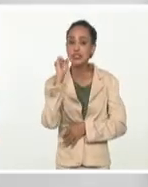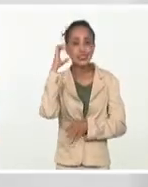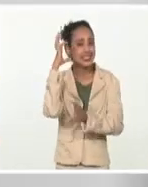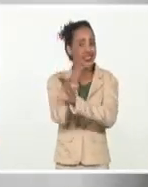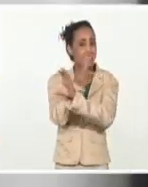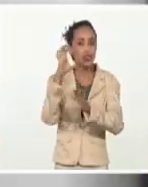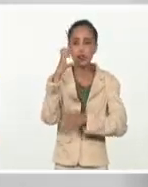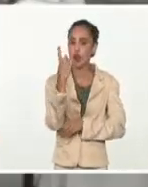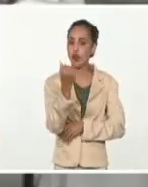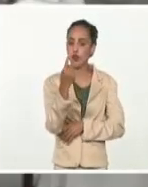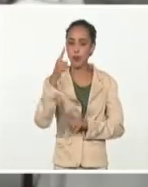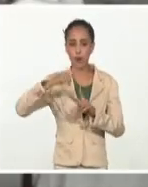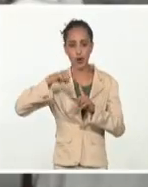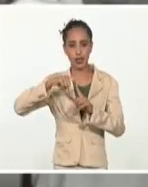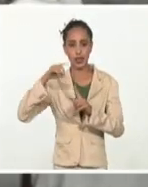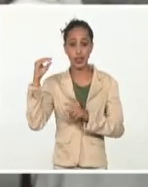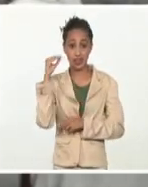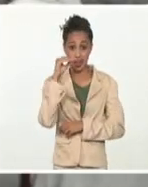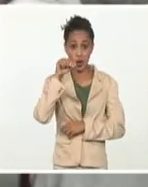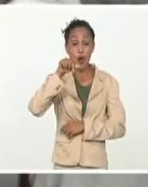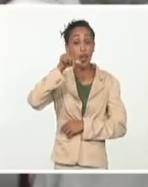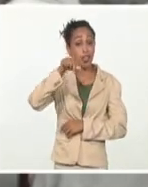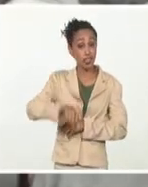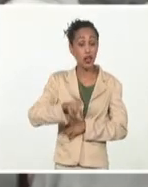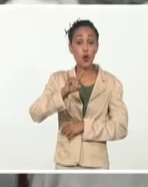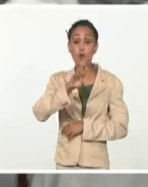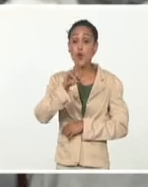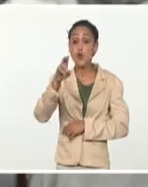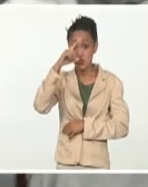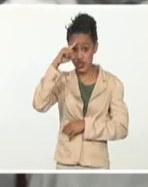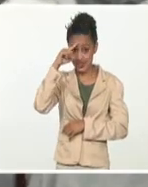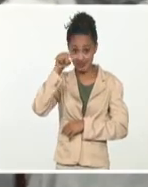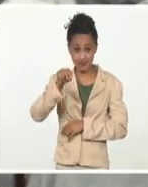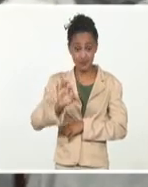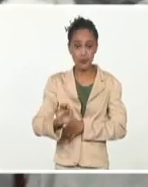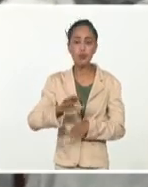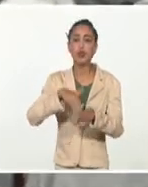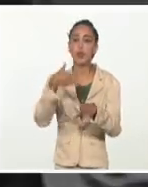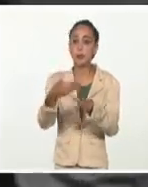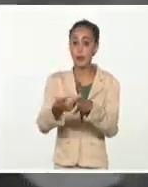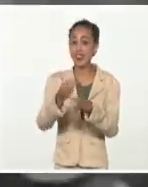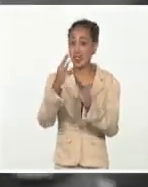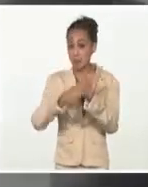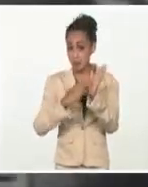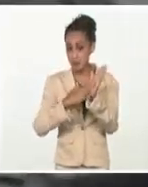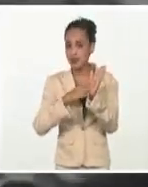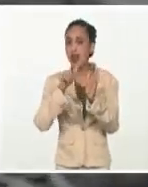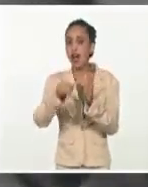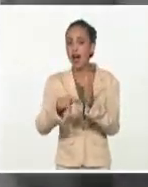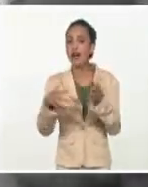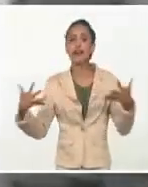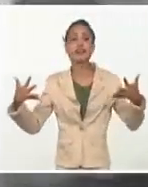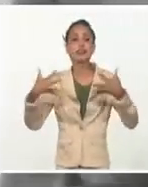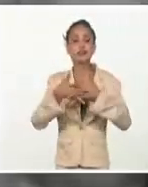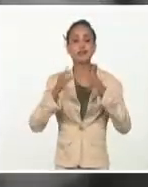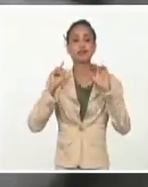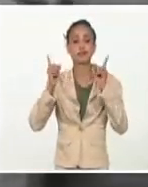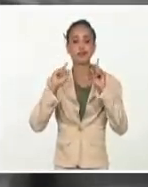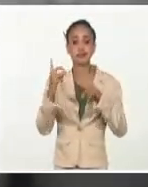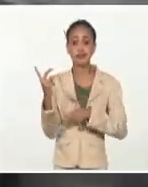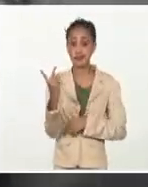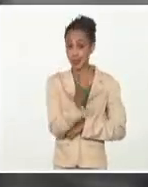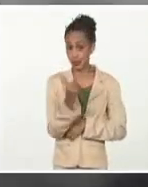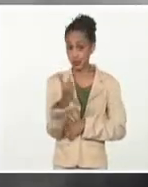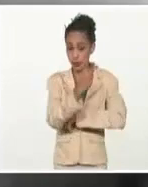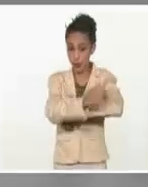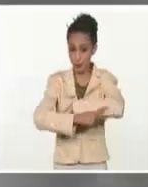la URSS. Tres meses después, se establecían los nexos diplomáticos de nuevo tipo entre una isla